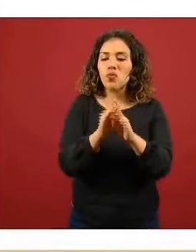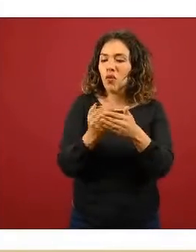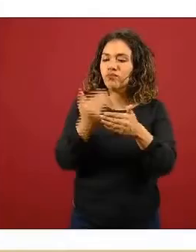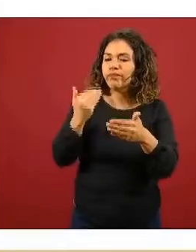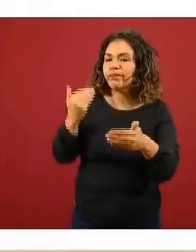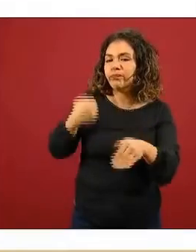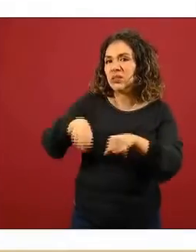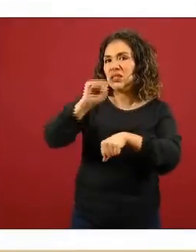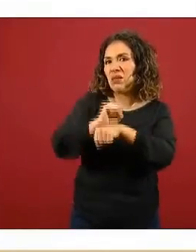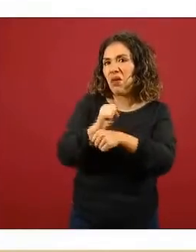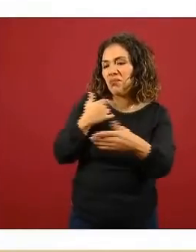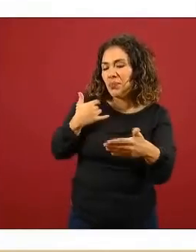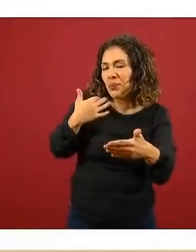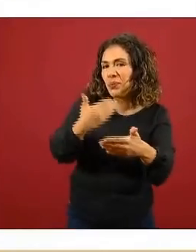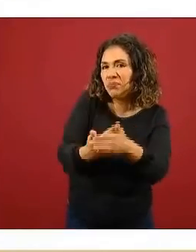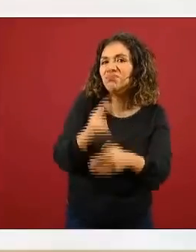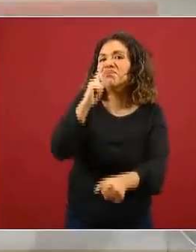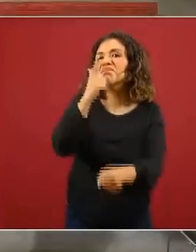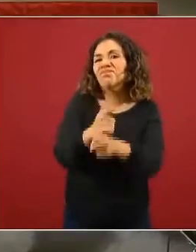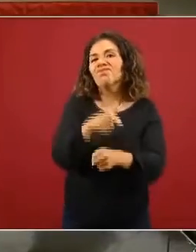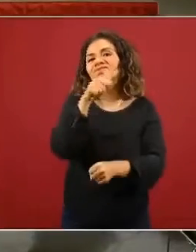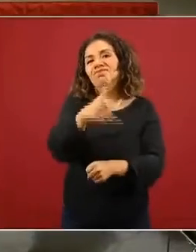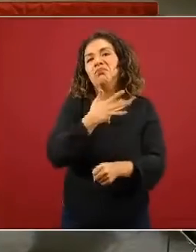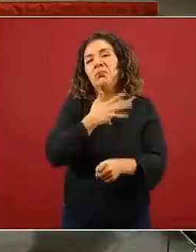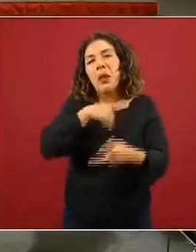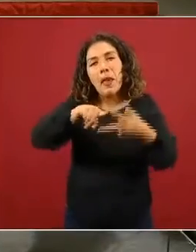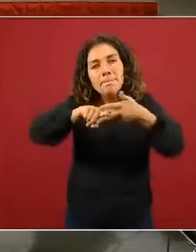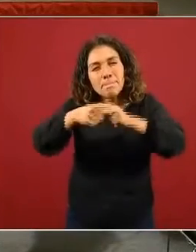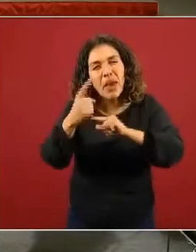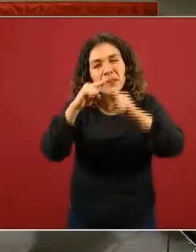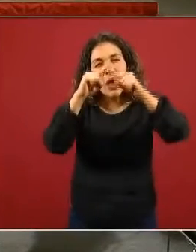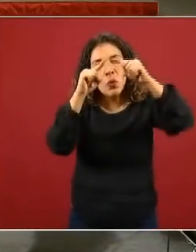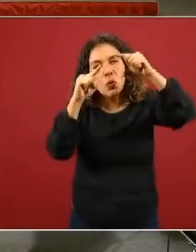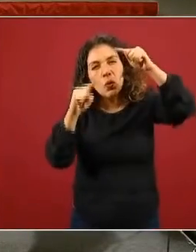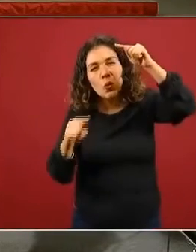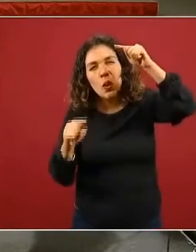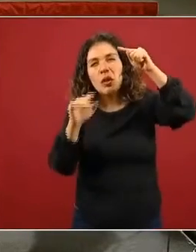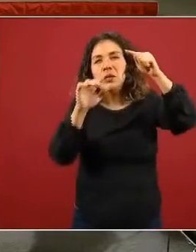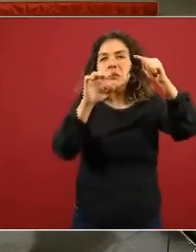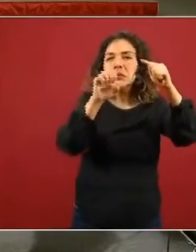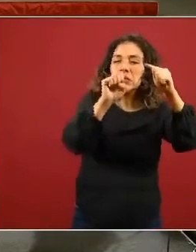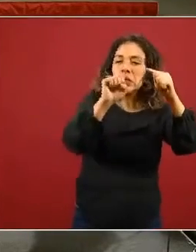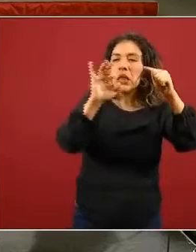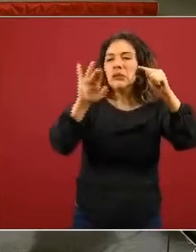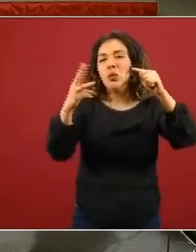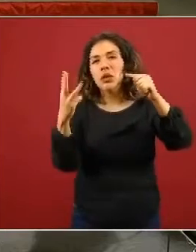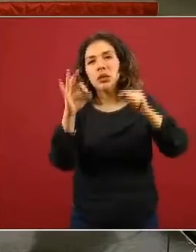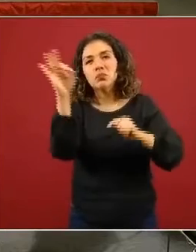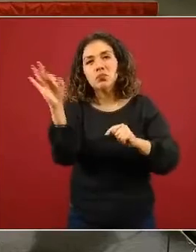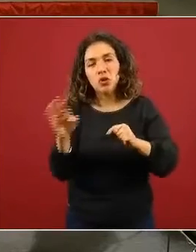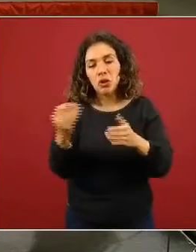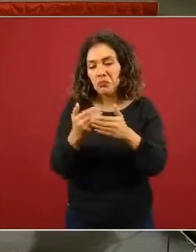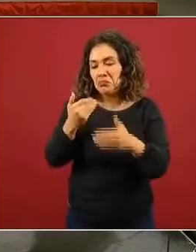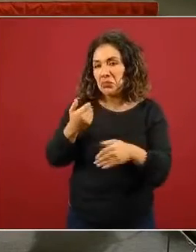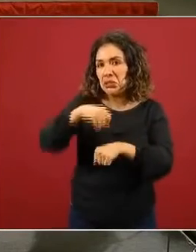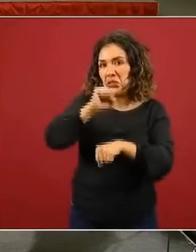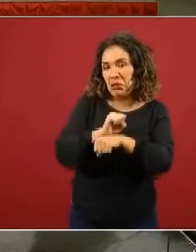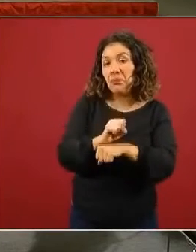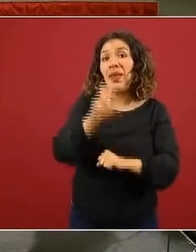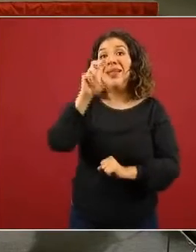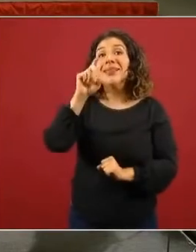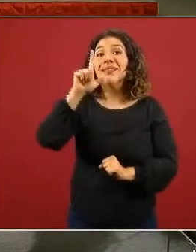semanas, evidenciando un ligero descenso de 60 como un 53% en las últimas semanas.